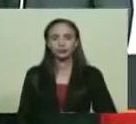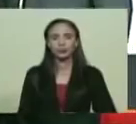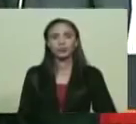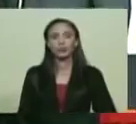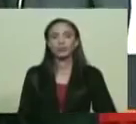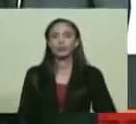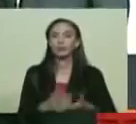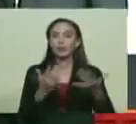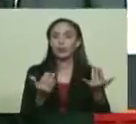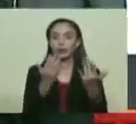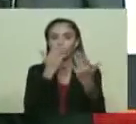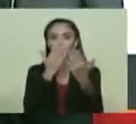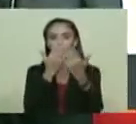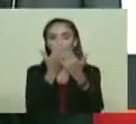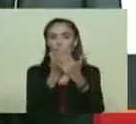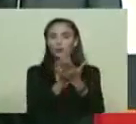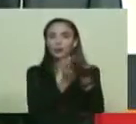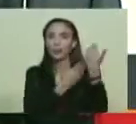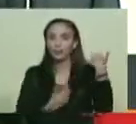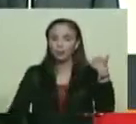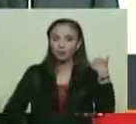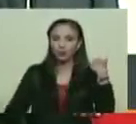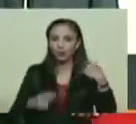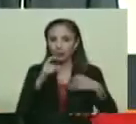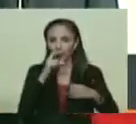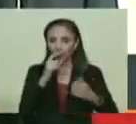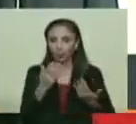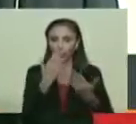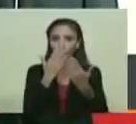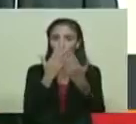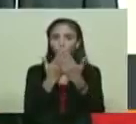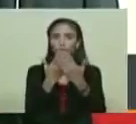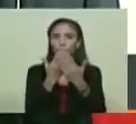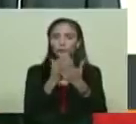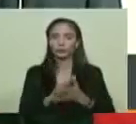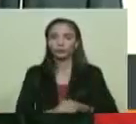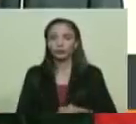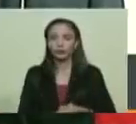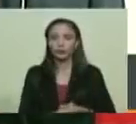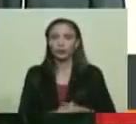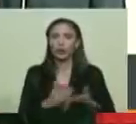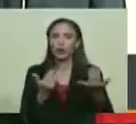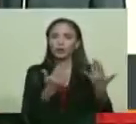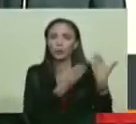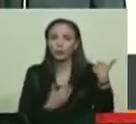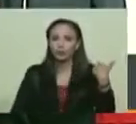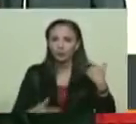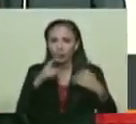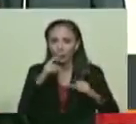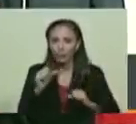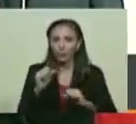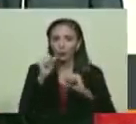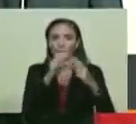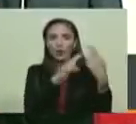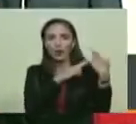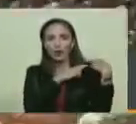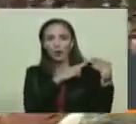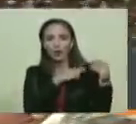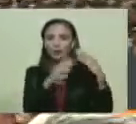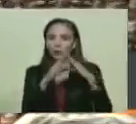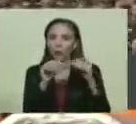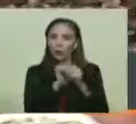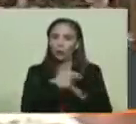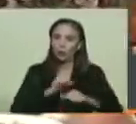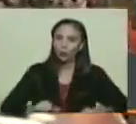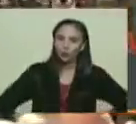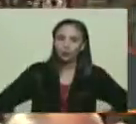Juramentación por parte del ciudadano Nicolás Maduro Polos, presidente constitucional de la República Bolivariana de Venezuela, comandante en jefe de la Fuerza Armada